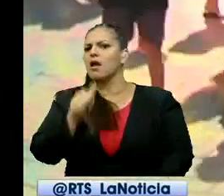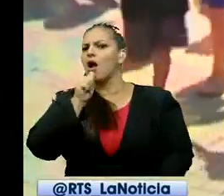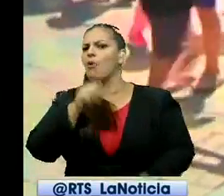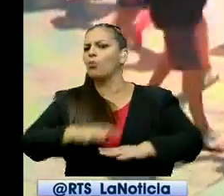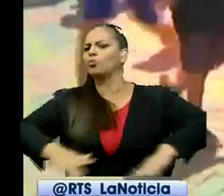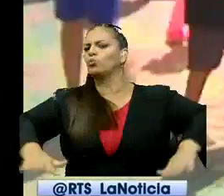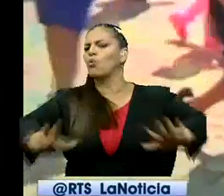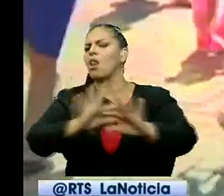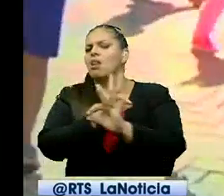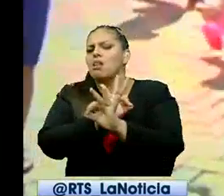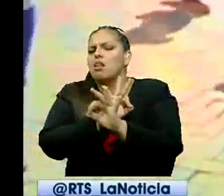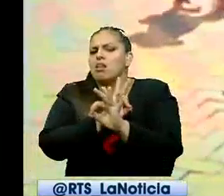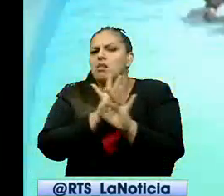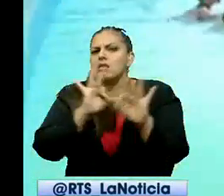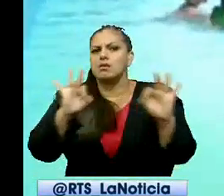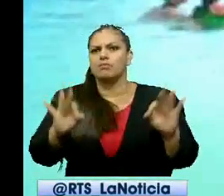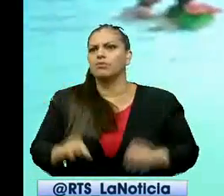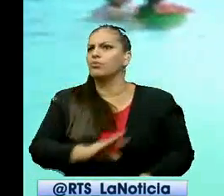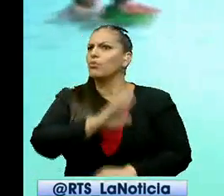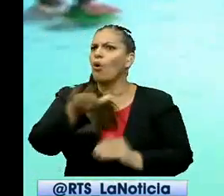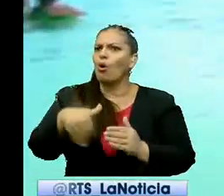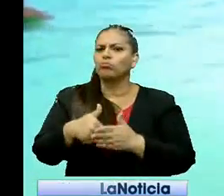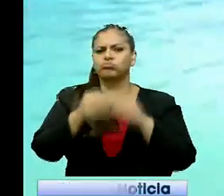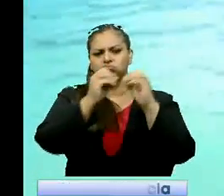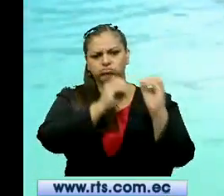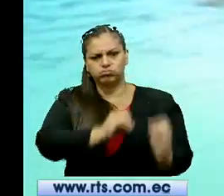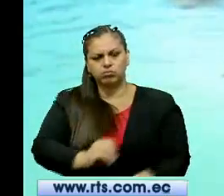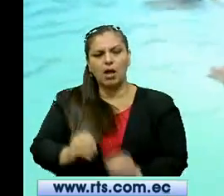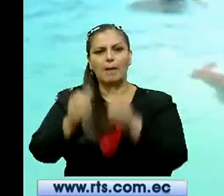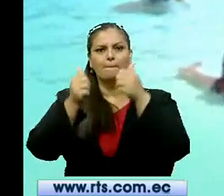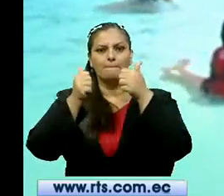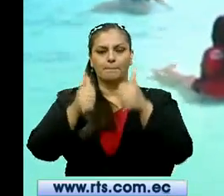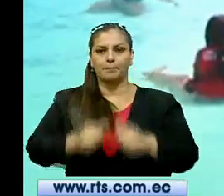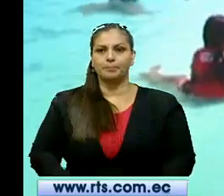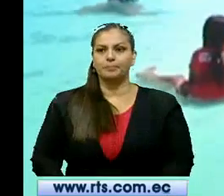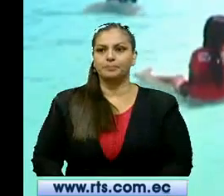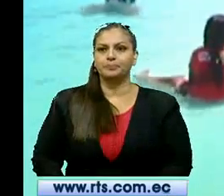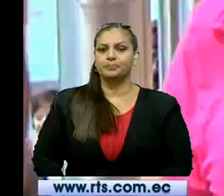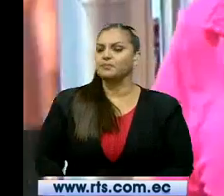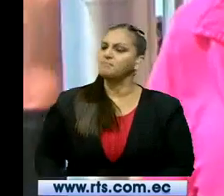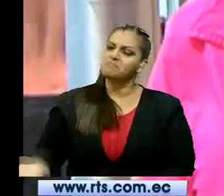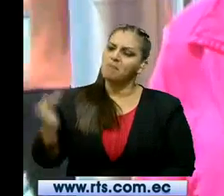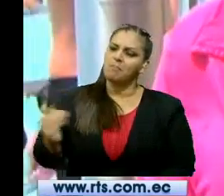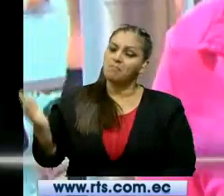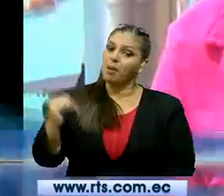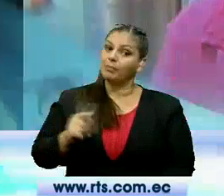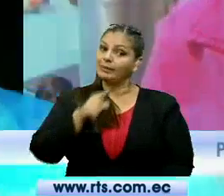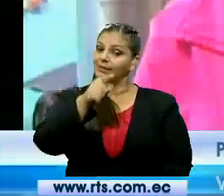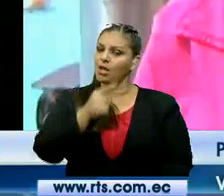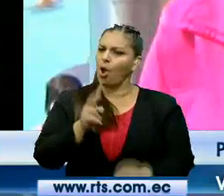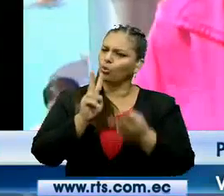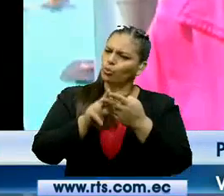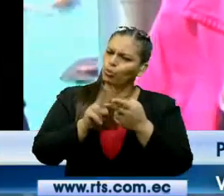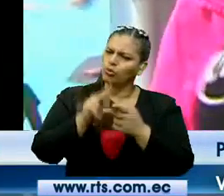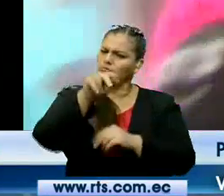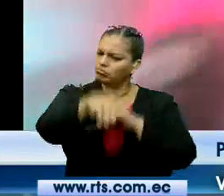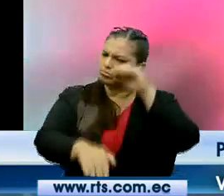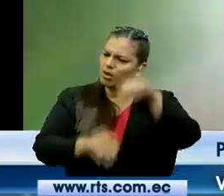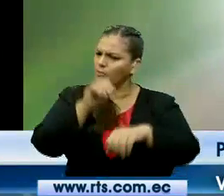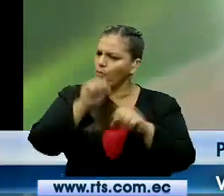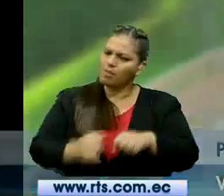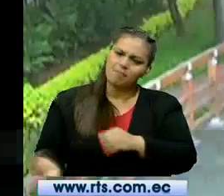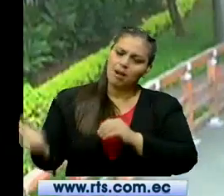bien organizado, todo en orden. Increíble, lindo, bonito. Traje a otras personas para que conocieran. ¿Y les ha gustado? Sí, les ha gustado